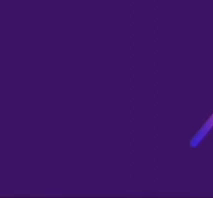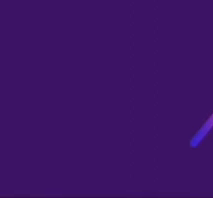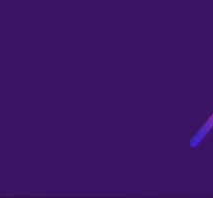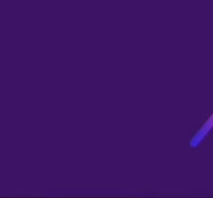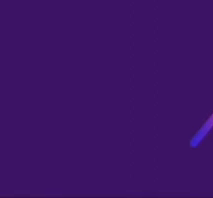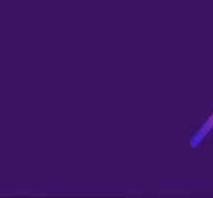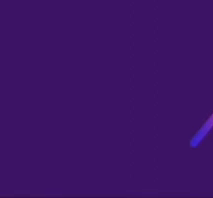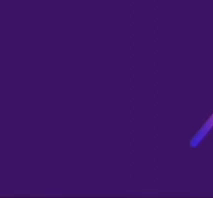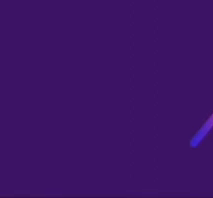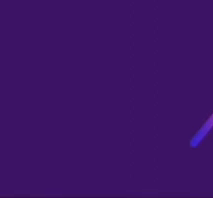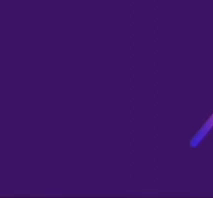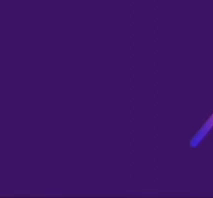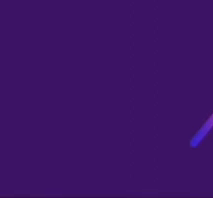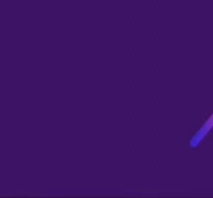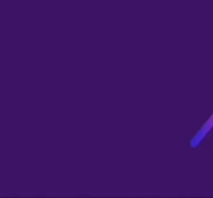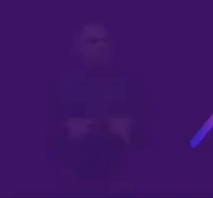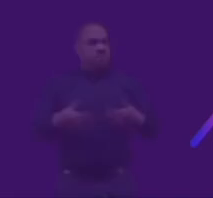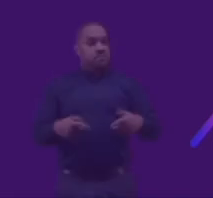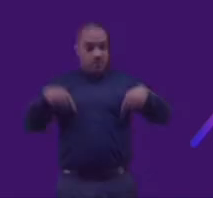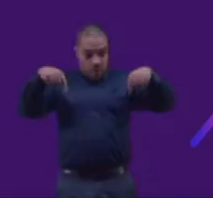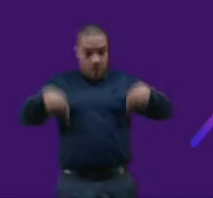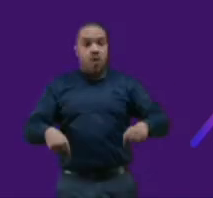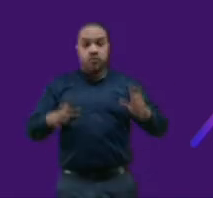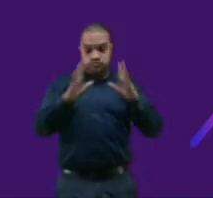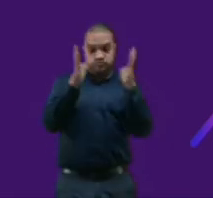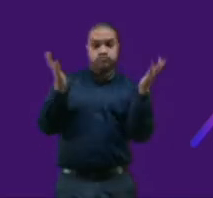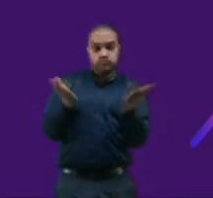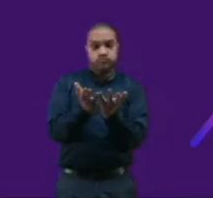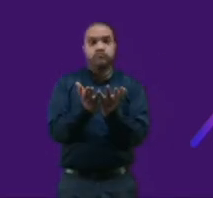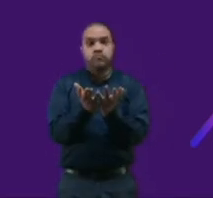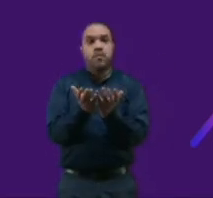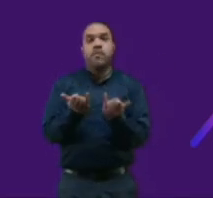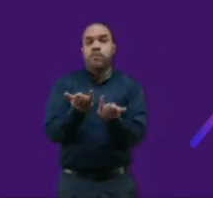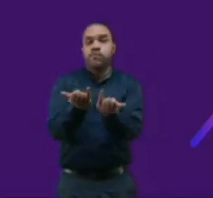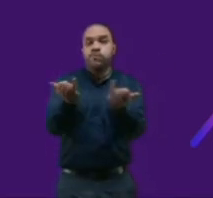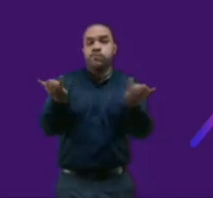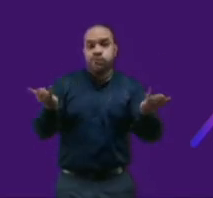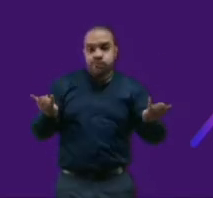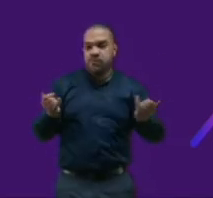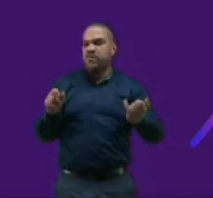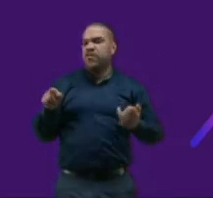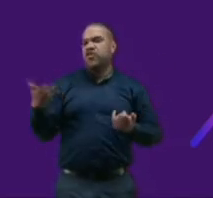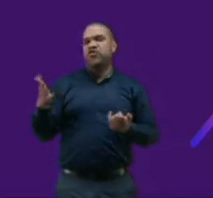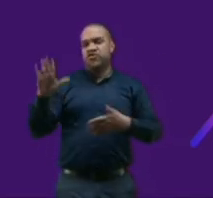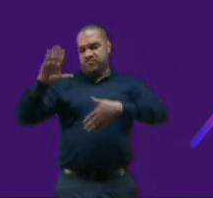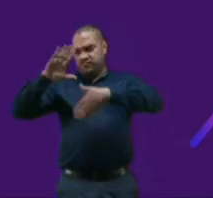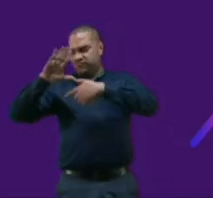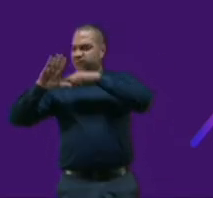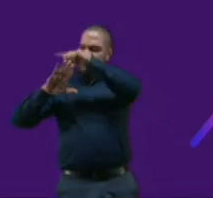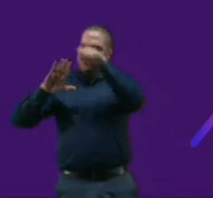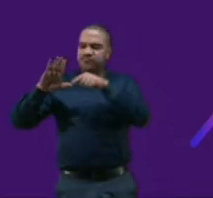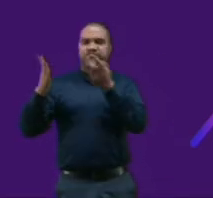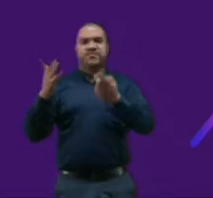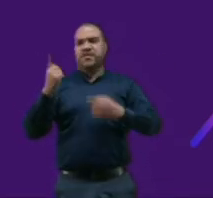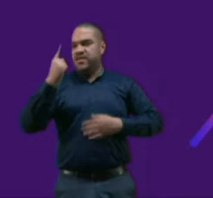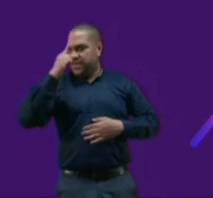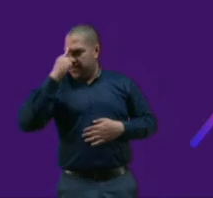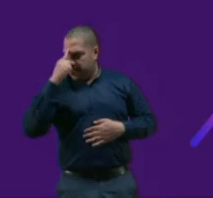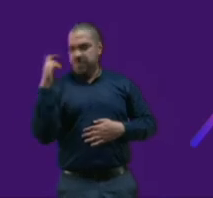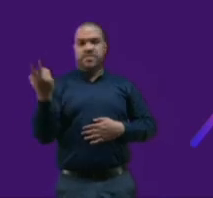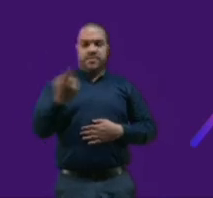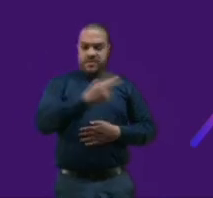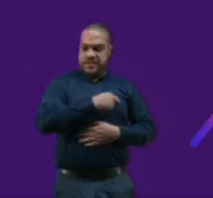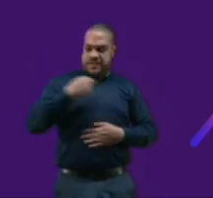entonces esto está pasando en el mundo en norteamérica en india en china la cantidad de dinero que